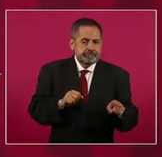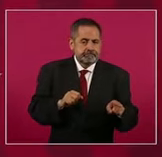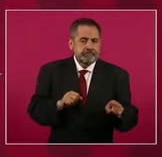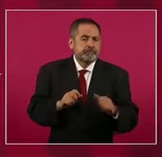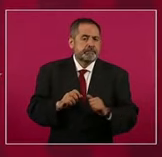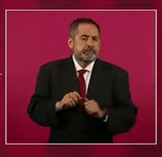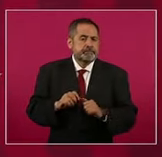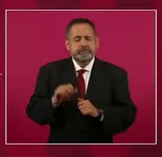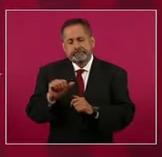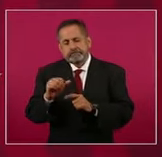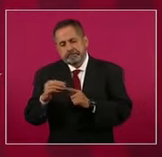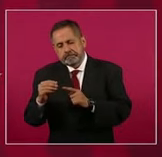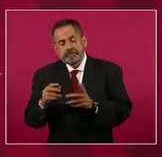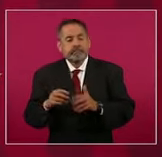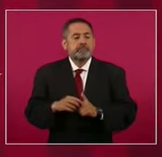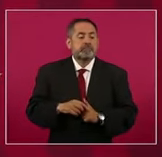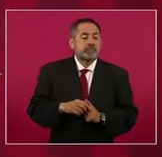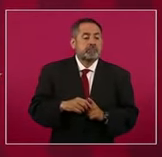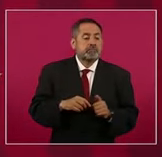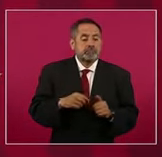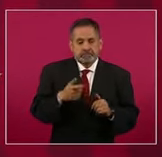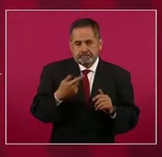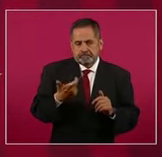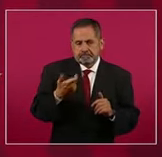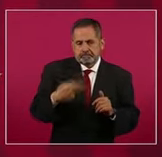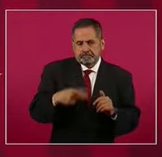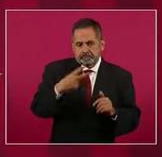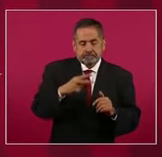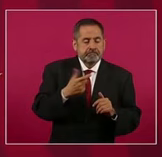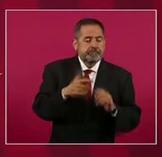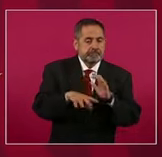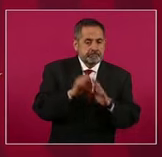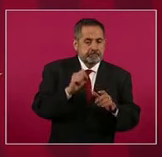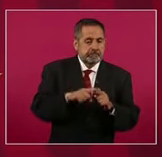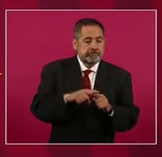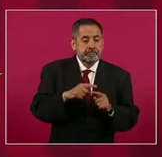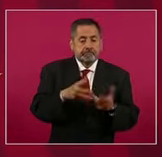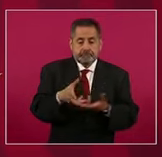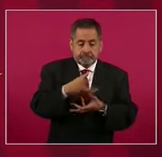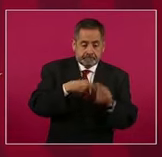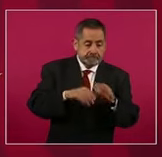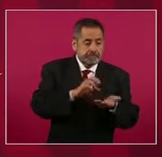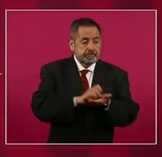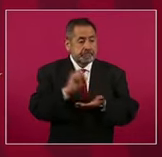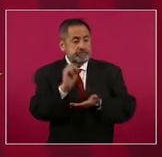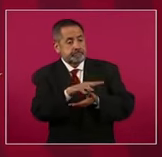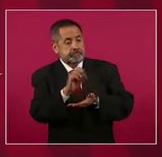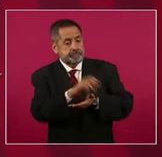189.857.108.16 pesos moneda nacional, y depósitos por la cantidad de